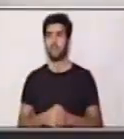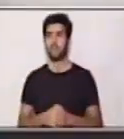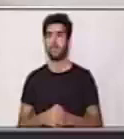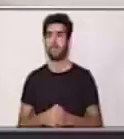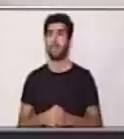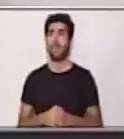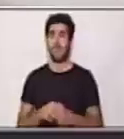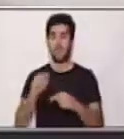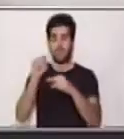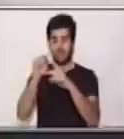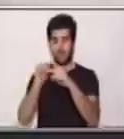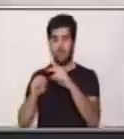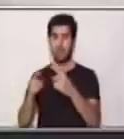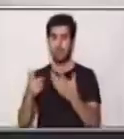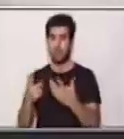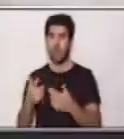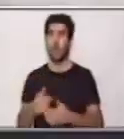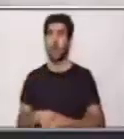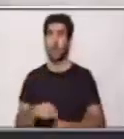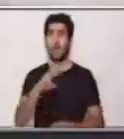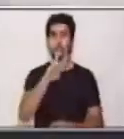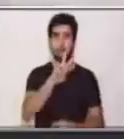20.5.